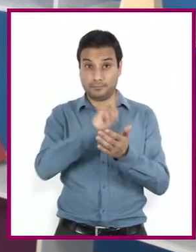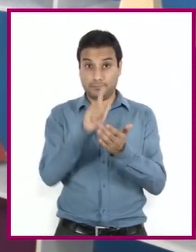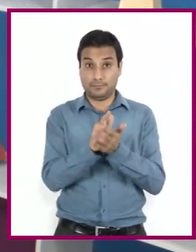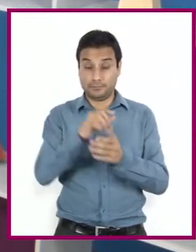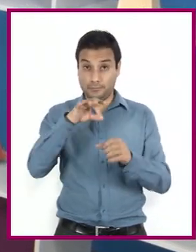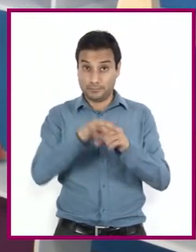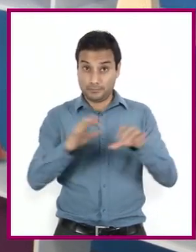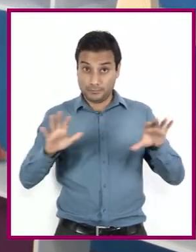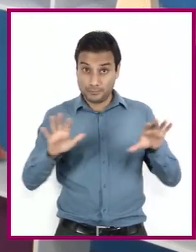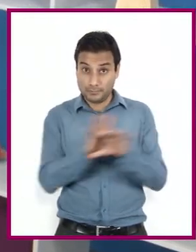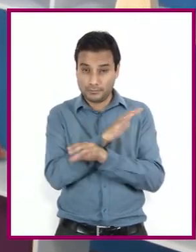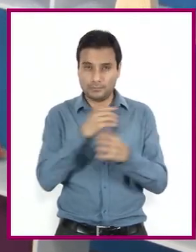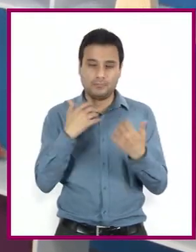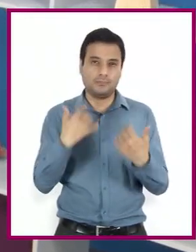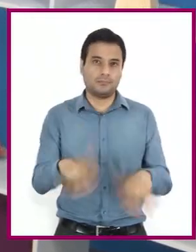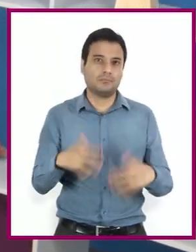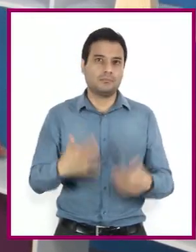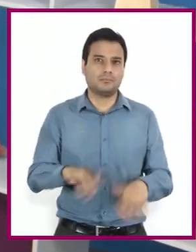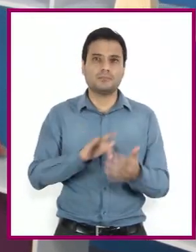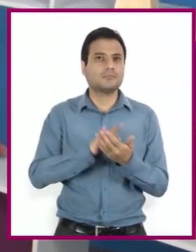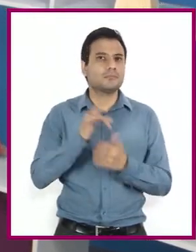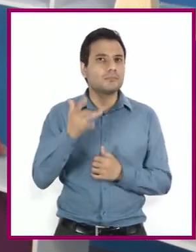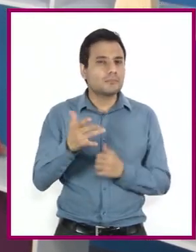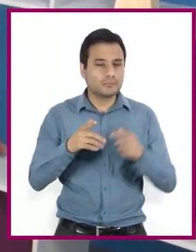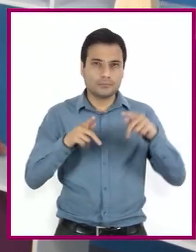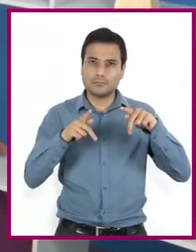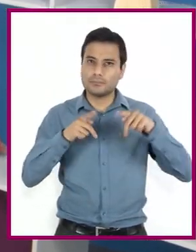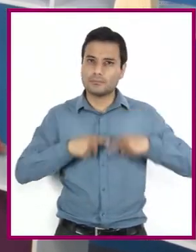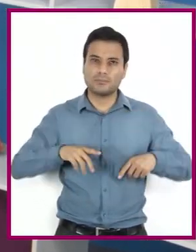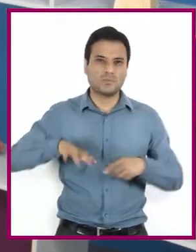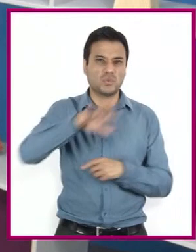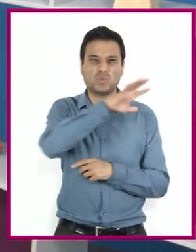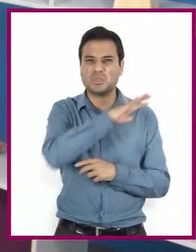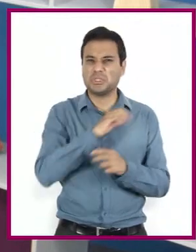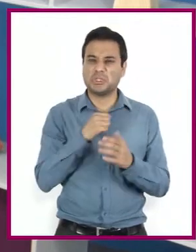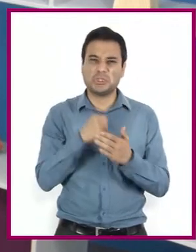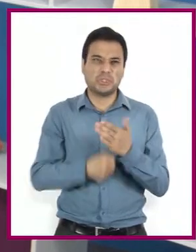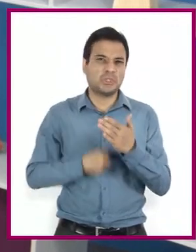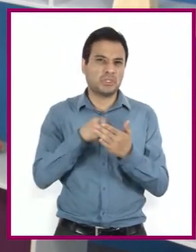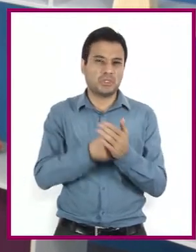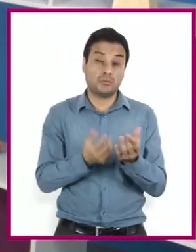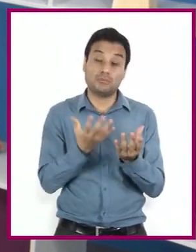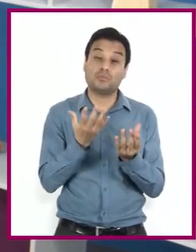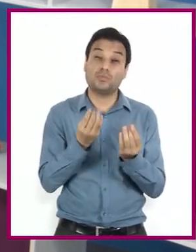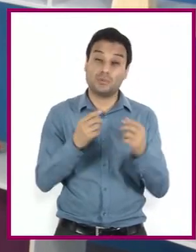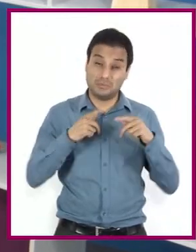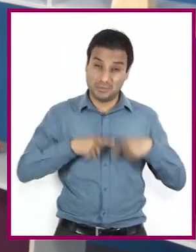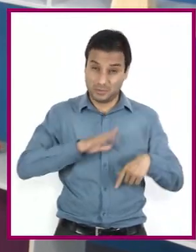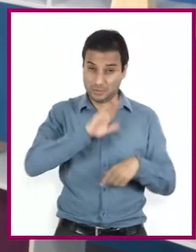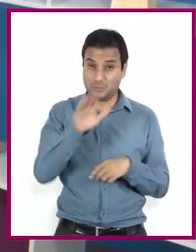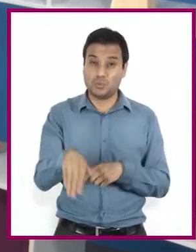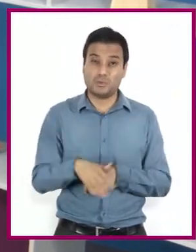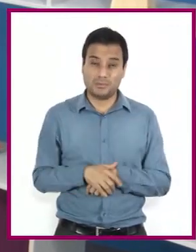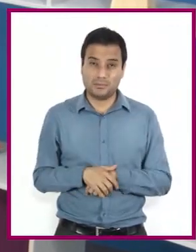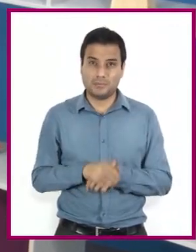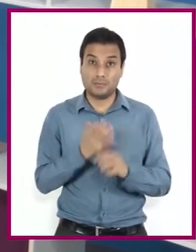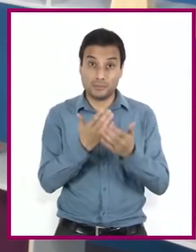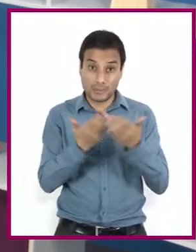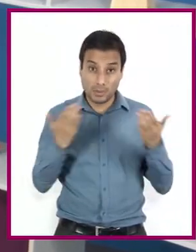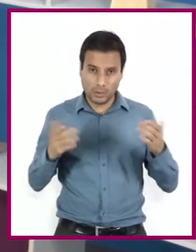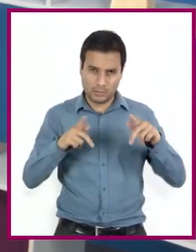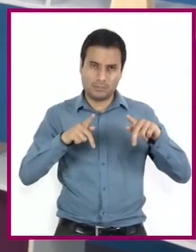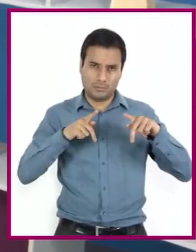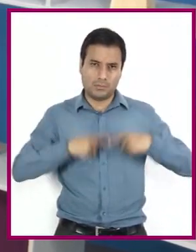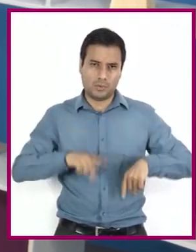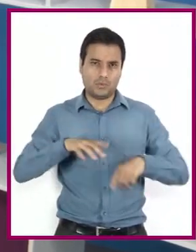electorales fueron demandas del pueblo organizado que incluso costaron vidas. Hoy los ciudadanos organizan las